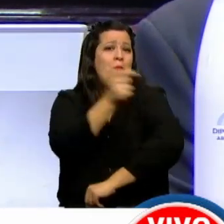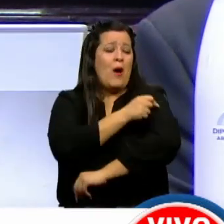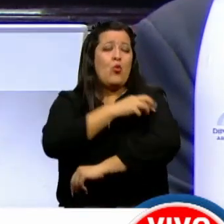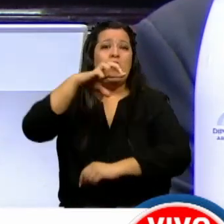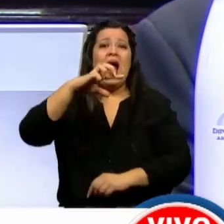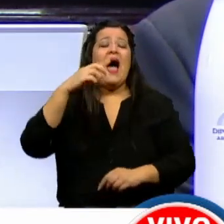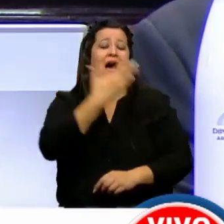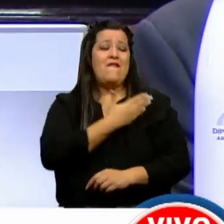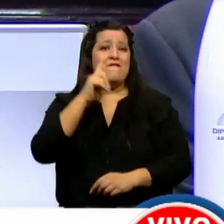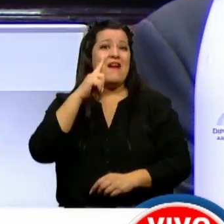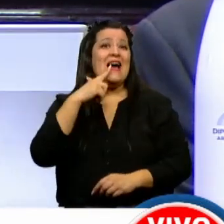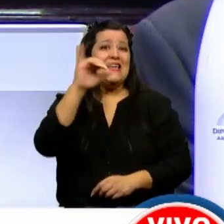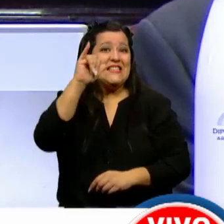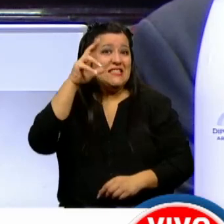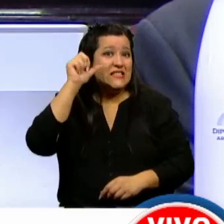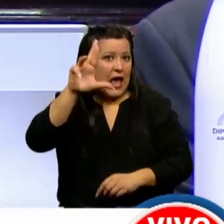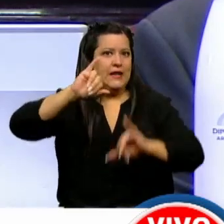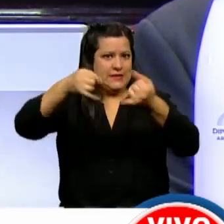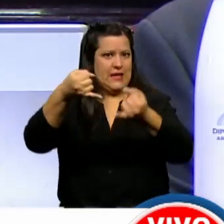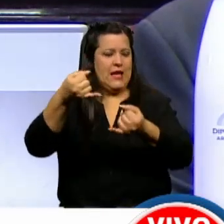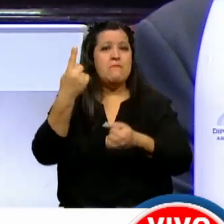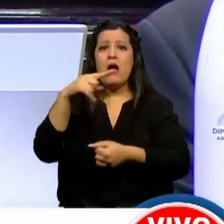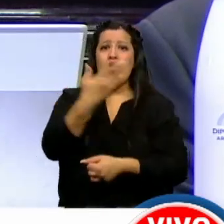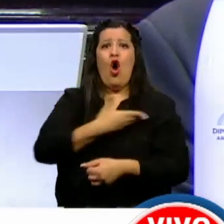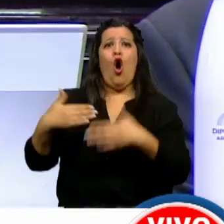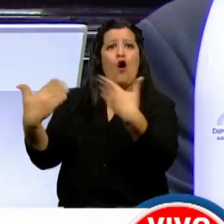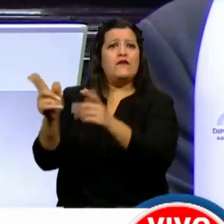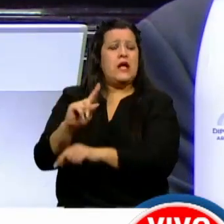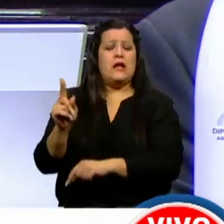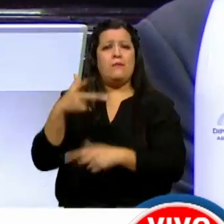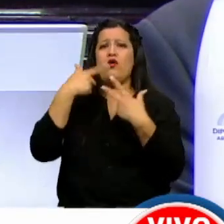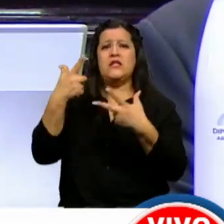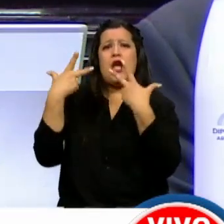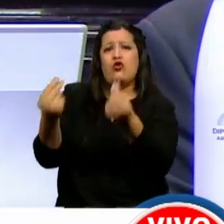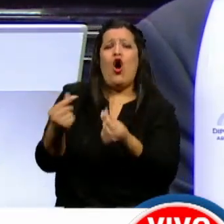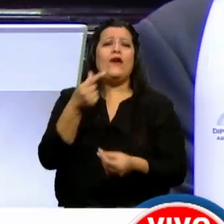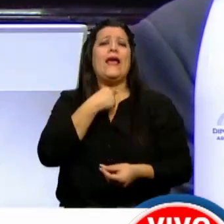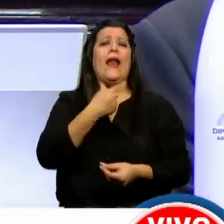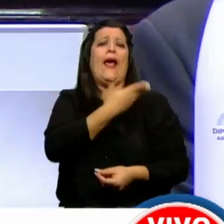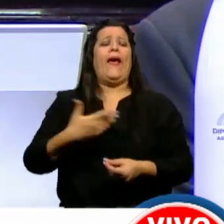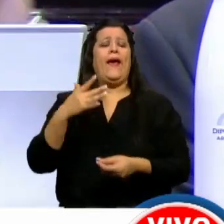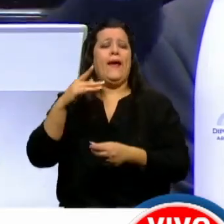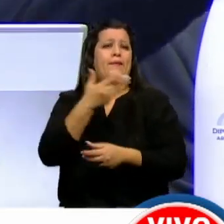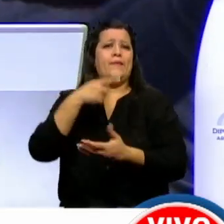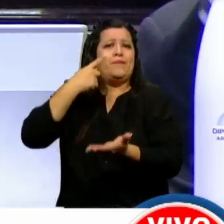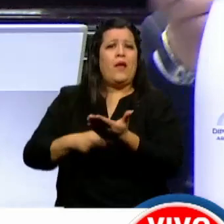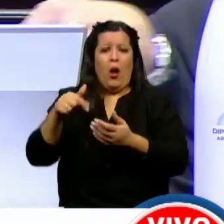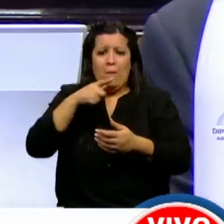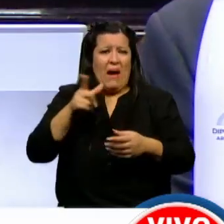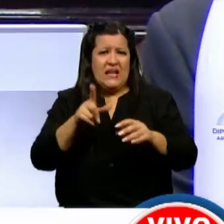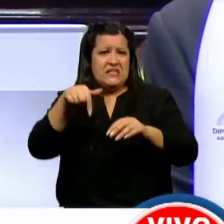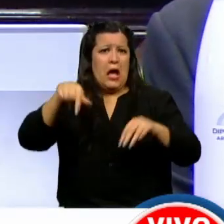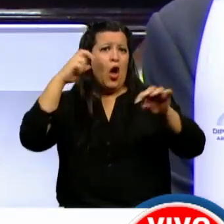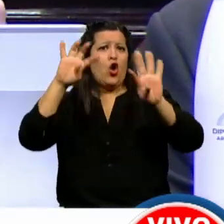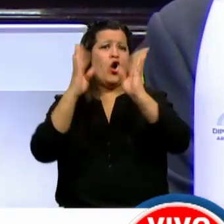Pfizer. Bueno, el oficialismo se negó, pero parece que lo quiere hacer por decreto de necesidad de urgencia, como si el Congreso estuviera cerrado, como si hoy no estuviésemos